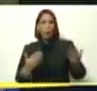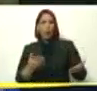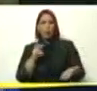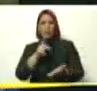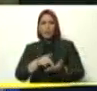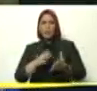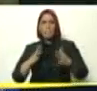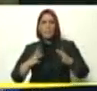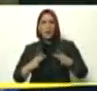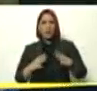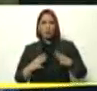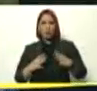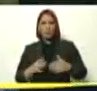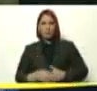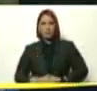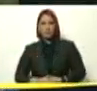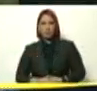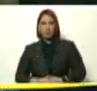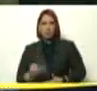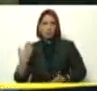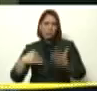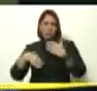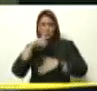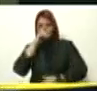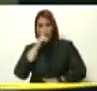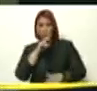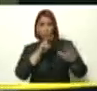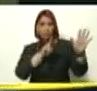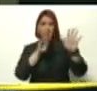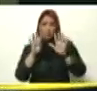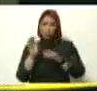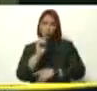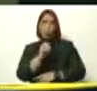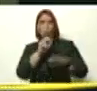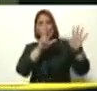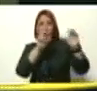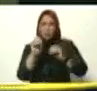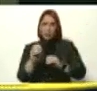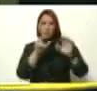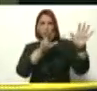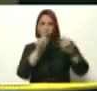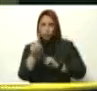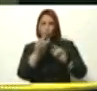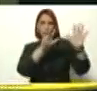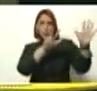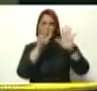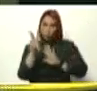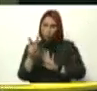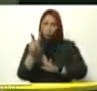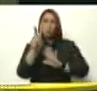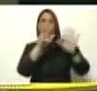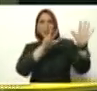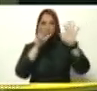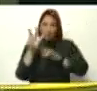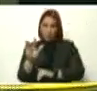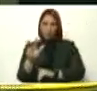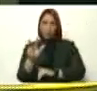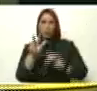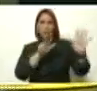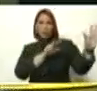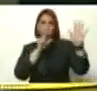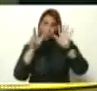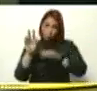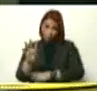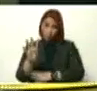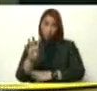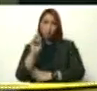aquí. Por allá por los años 79, 80, 81, 82, 83, 84. En